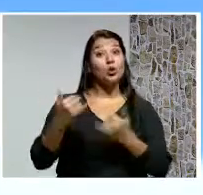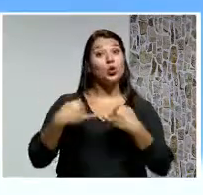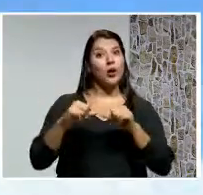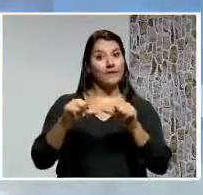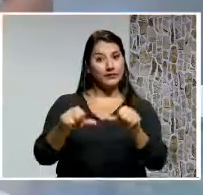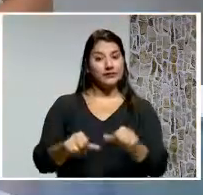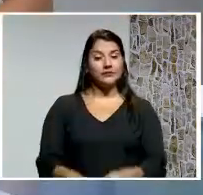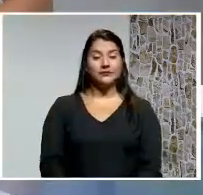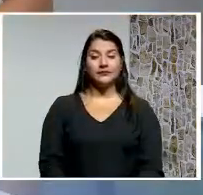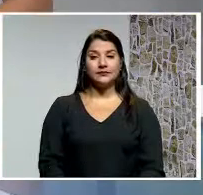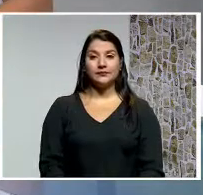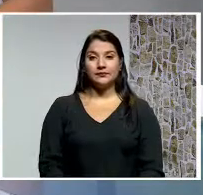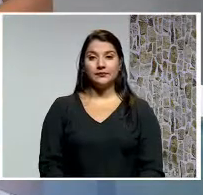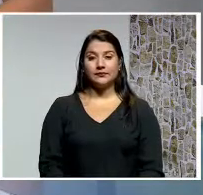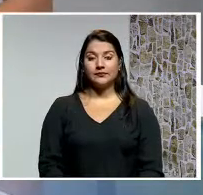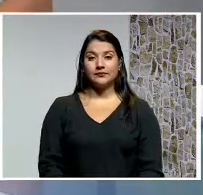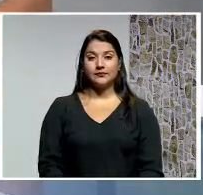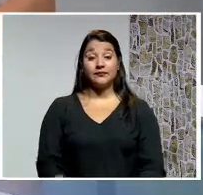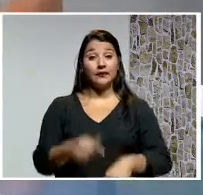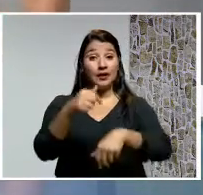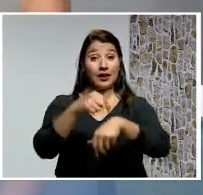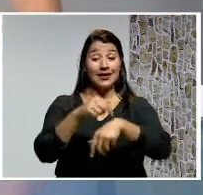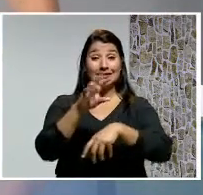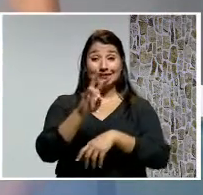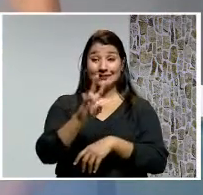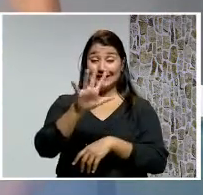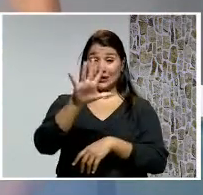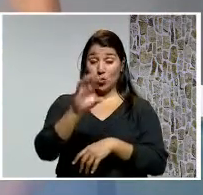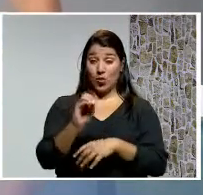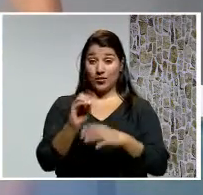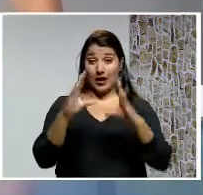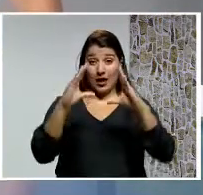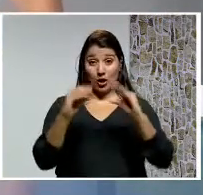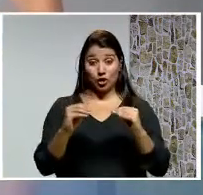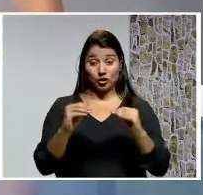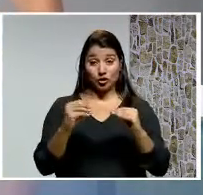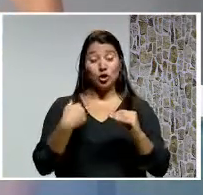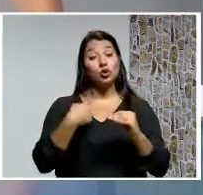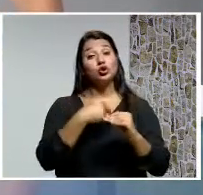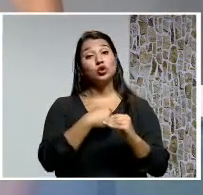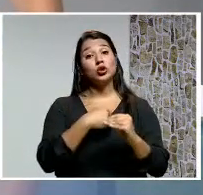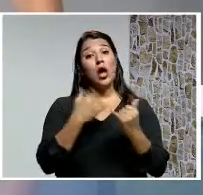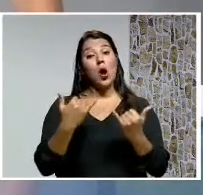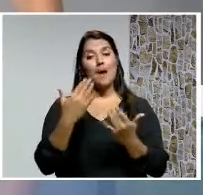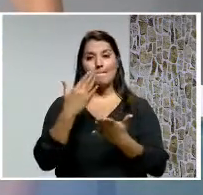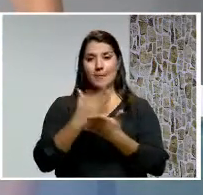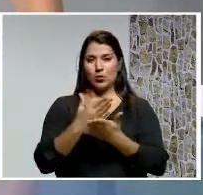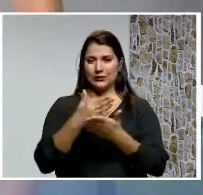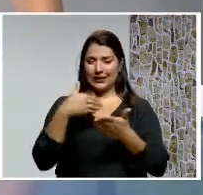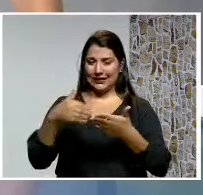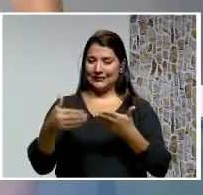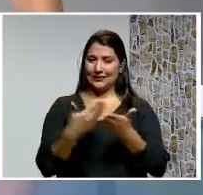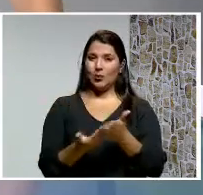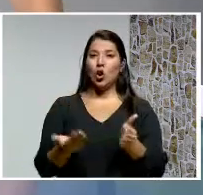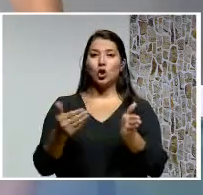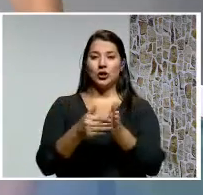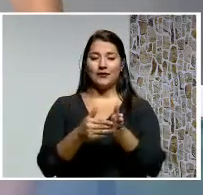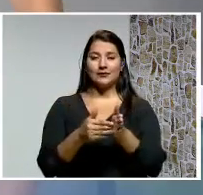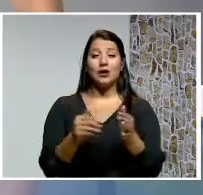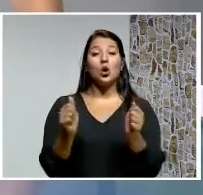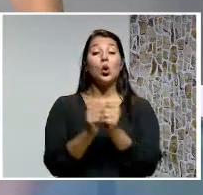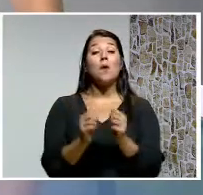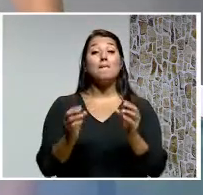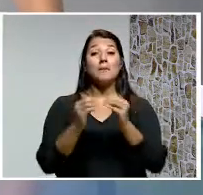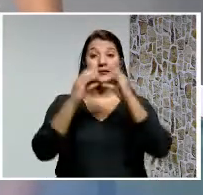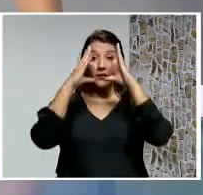vigente. Y a las 7:50 de la noche hacemos un corte comercial y enseguida regresamos con